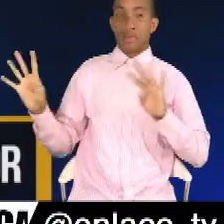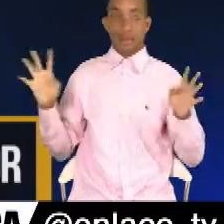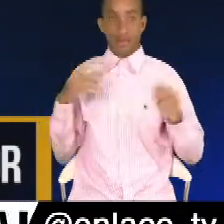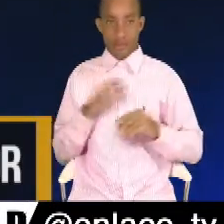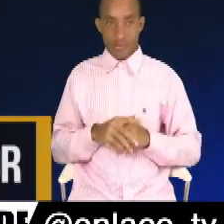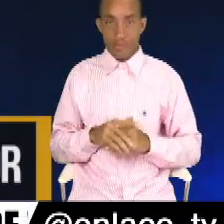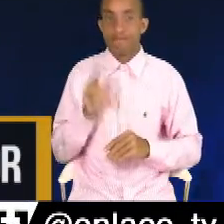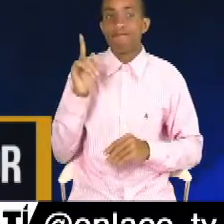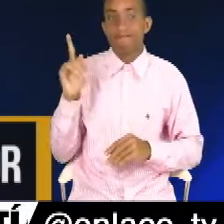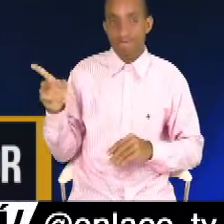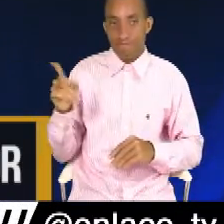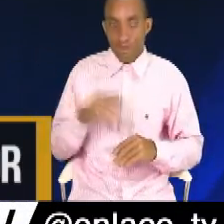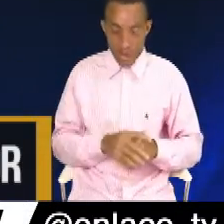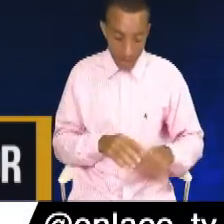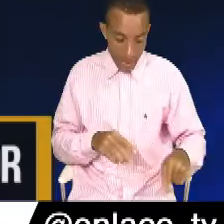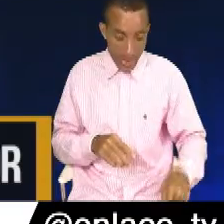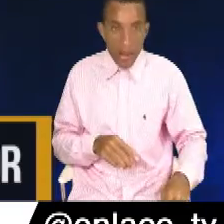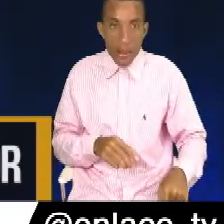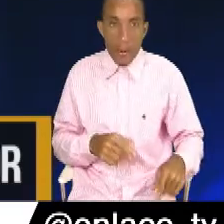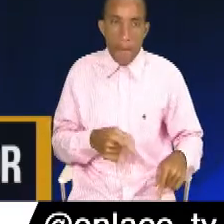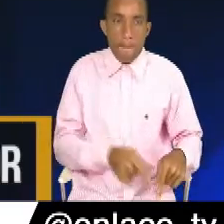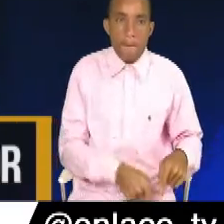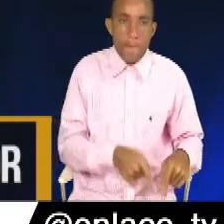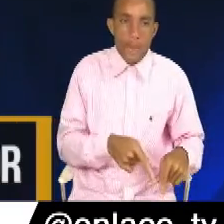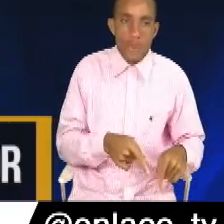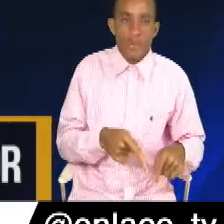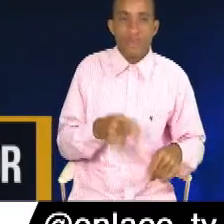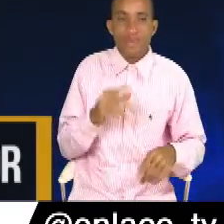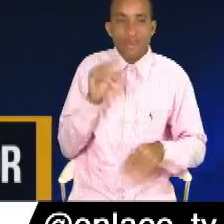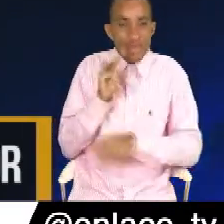herida en su pierna para doblegarlo.